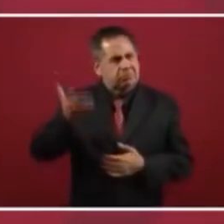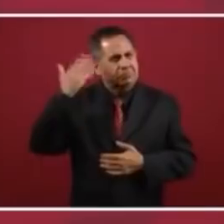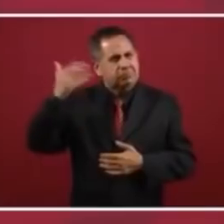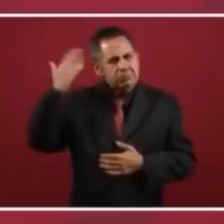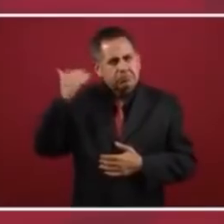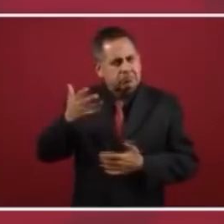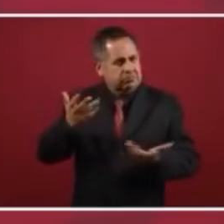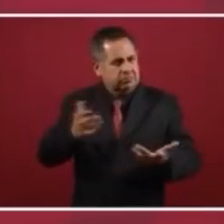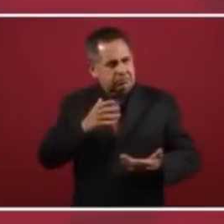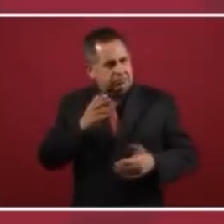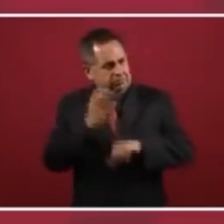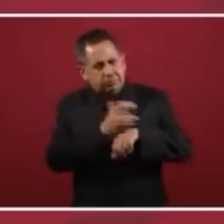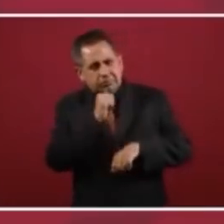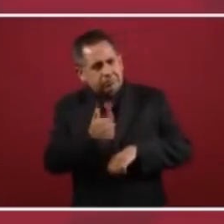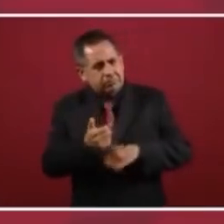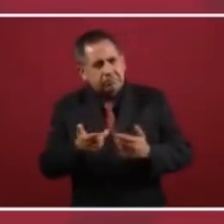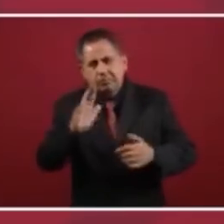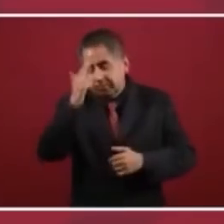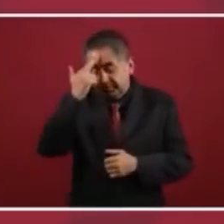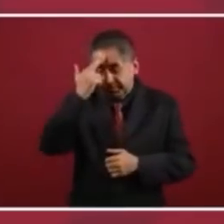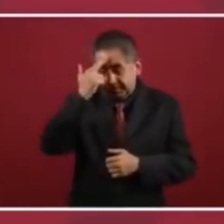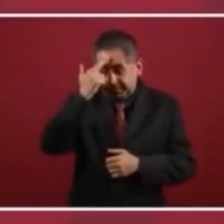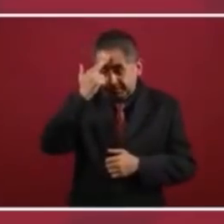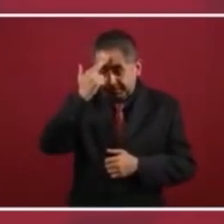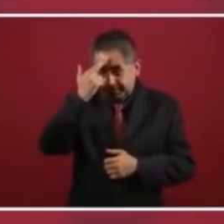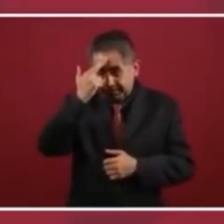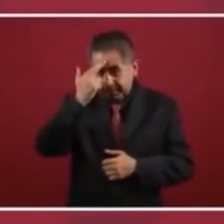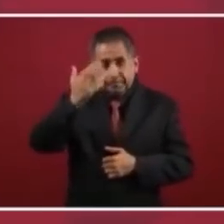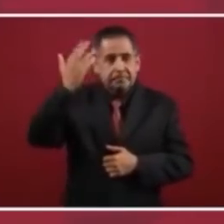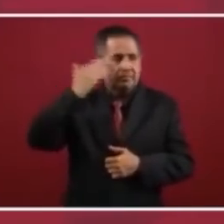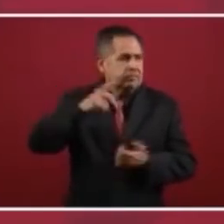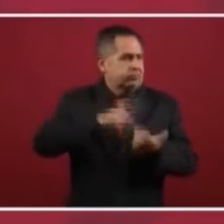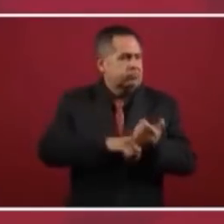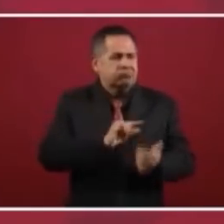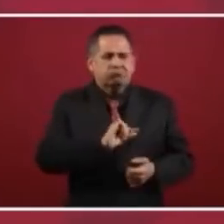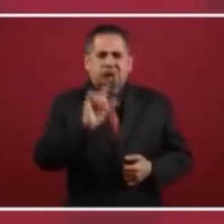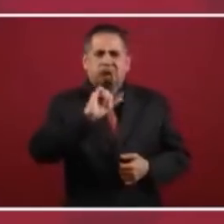Acuérdense ustedes, eran famosísimos los abogados